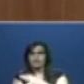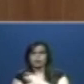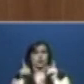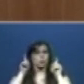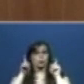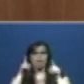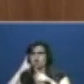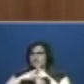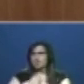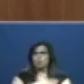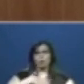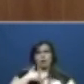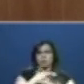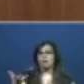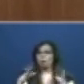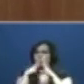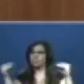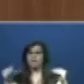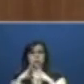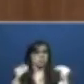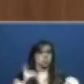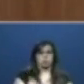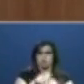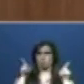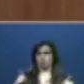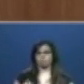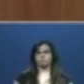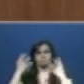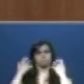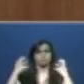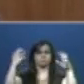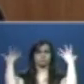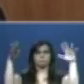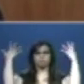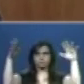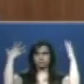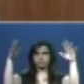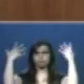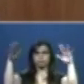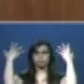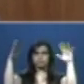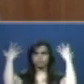educativos universitarios y no universitarios nuestro sistema